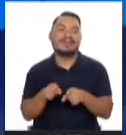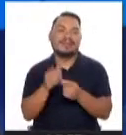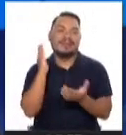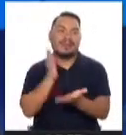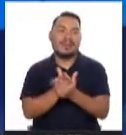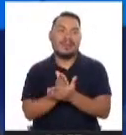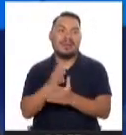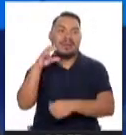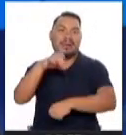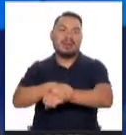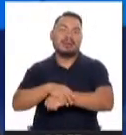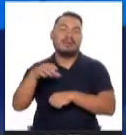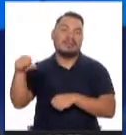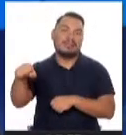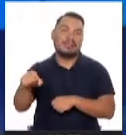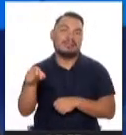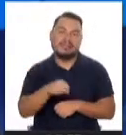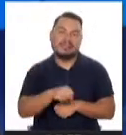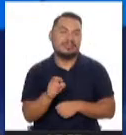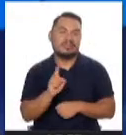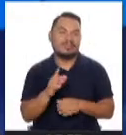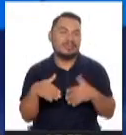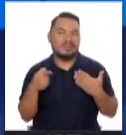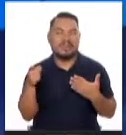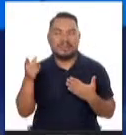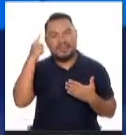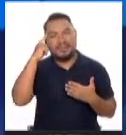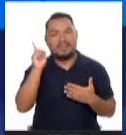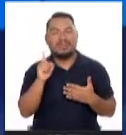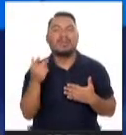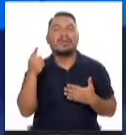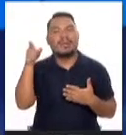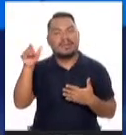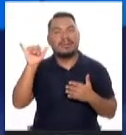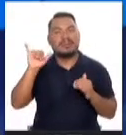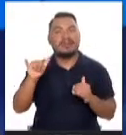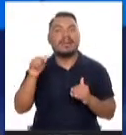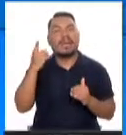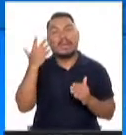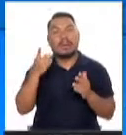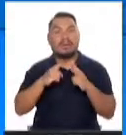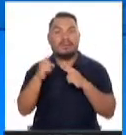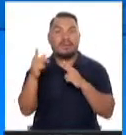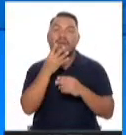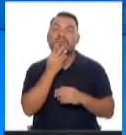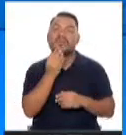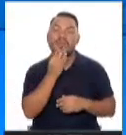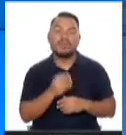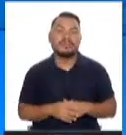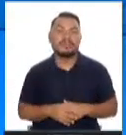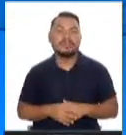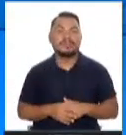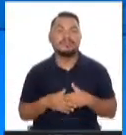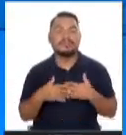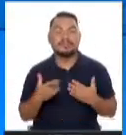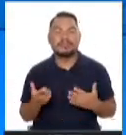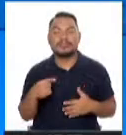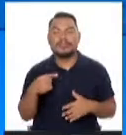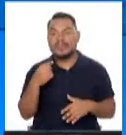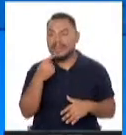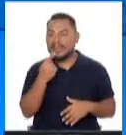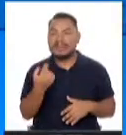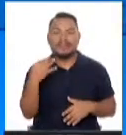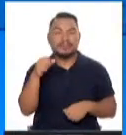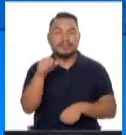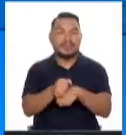la orden de detención y tampoco podría salir. Siempre hablamos de que se dictan prisiones preventivas y lo